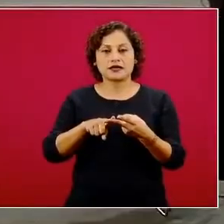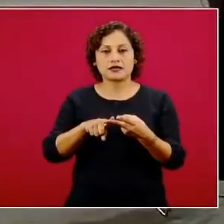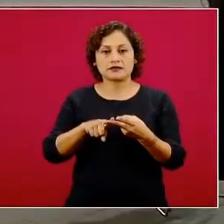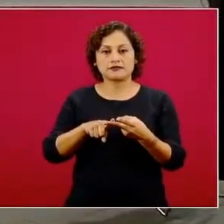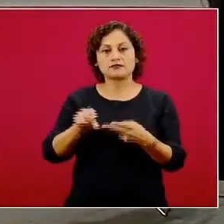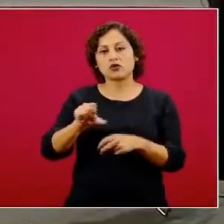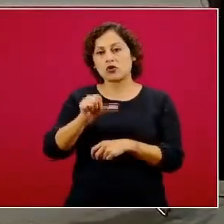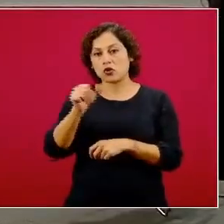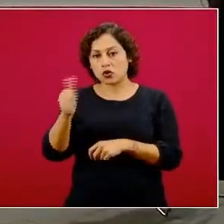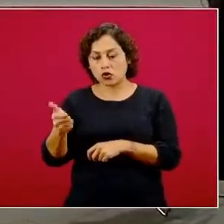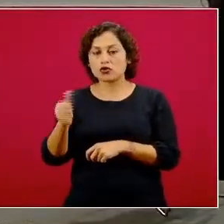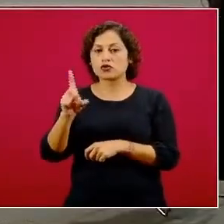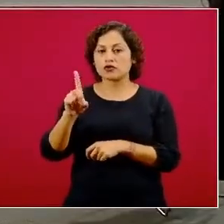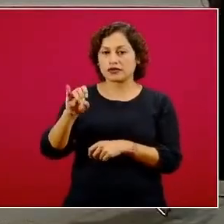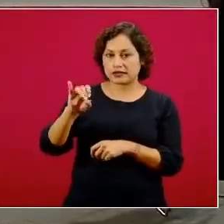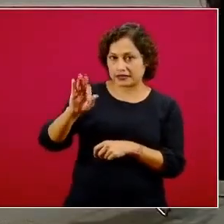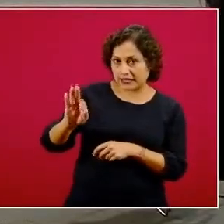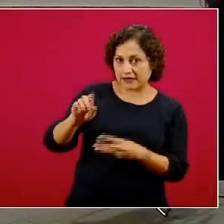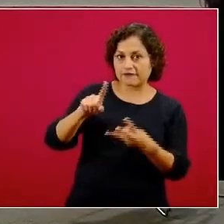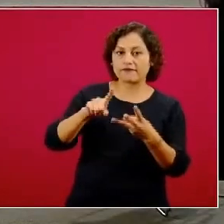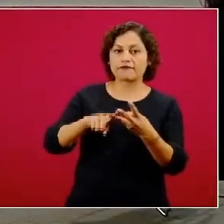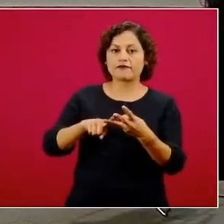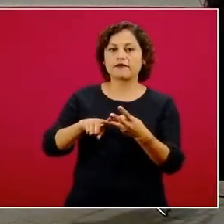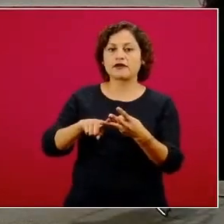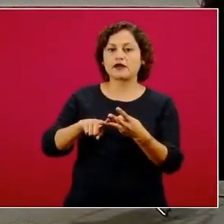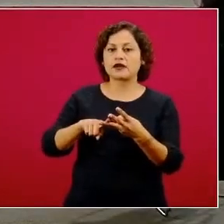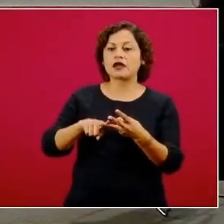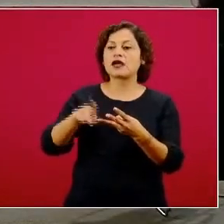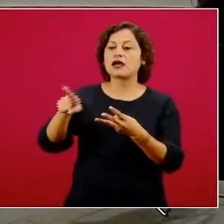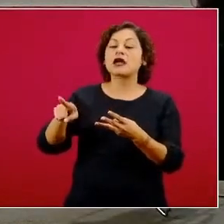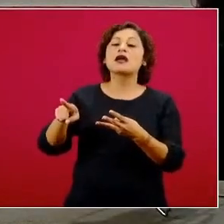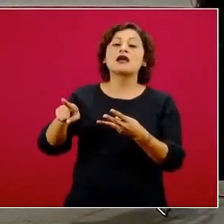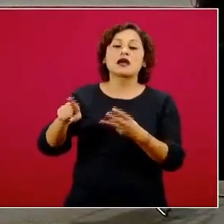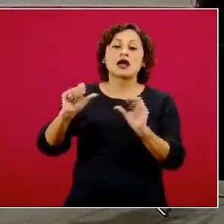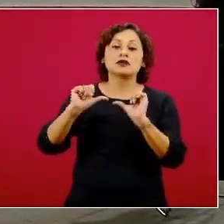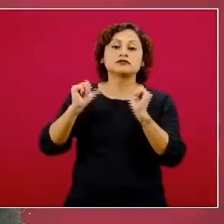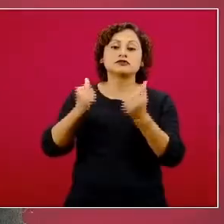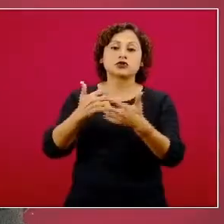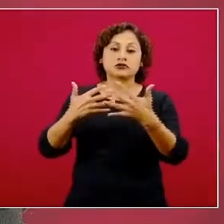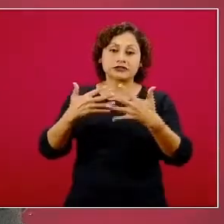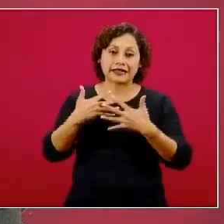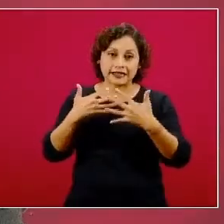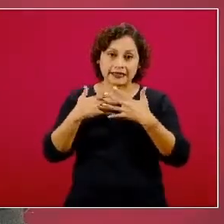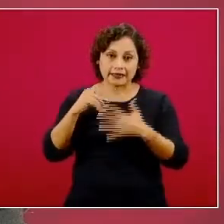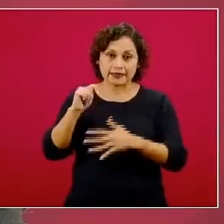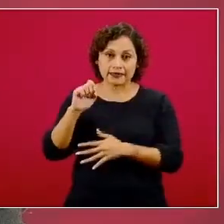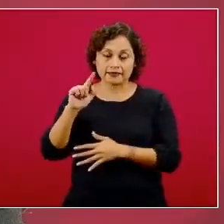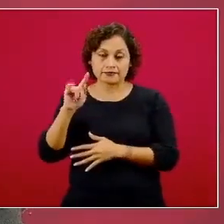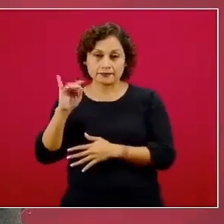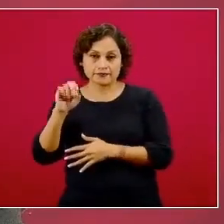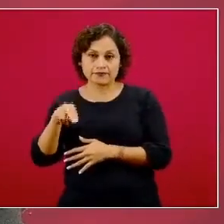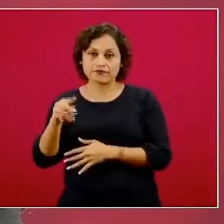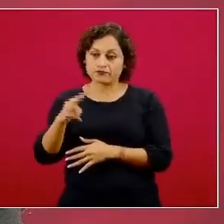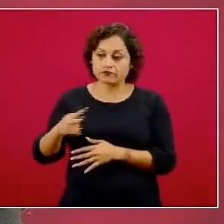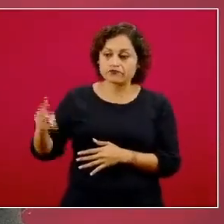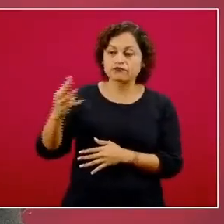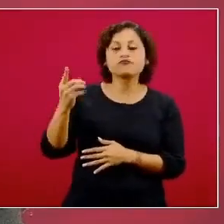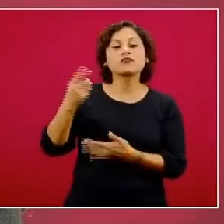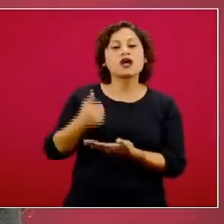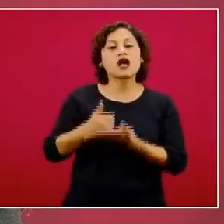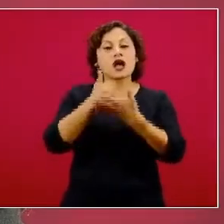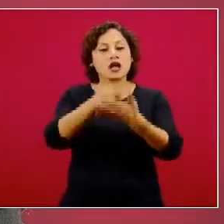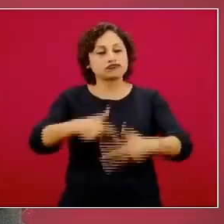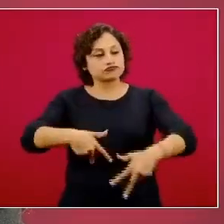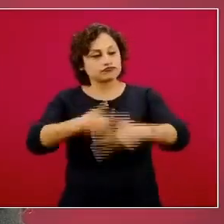con el Sistema Nacional DIF y con el apoyo de Fundación Teletón, que es una de las instituciones con